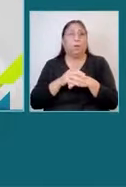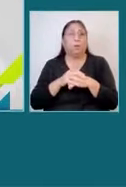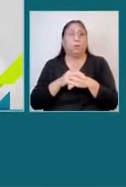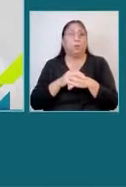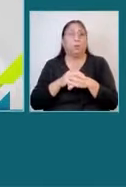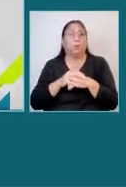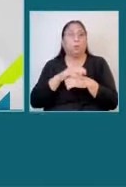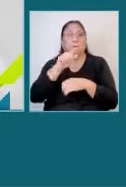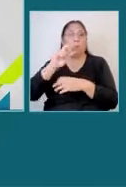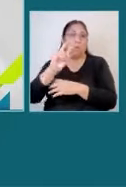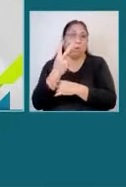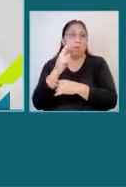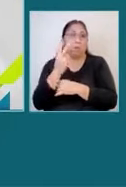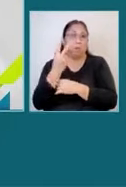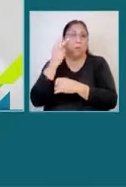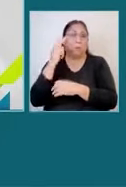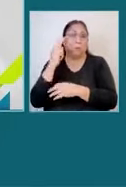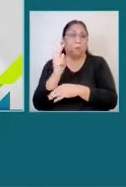esta segunda